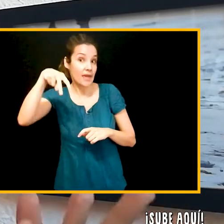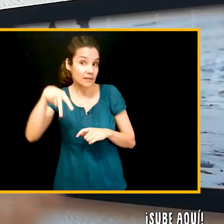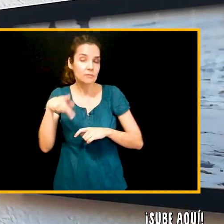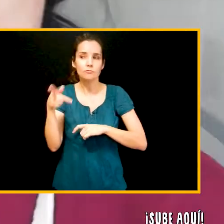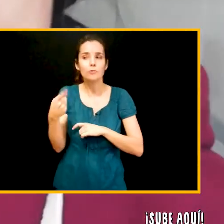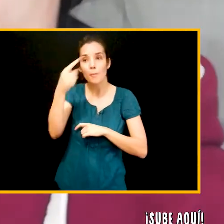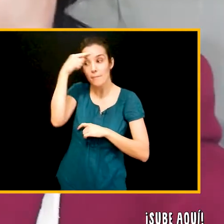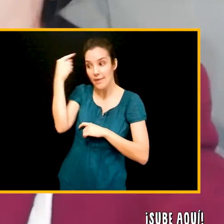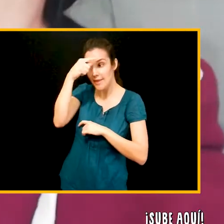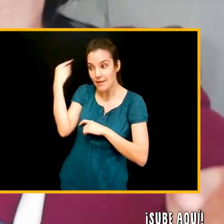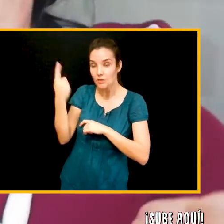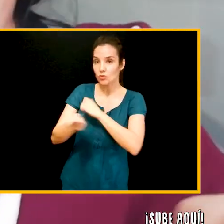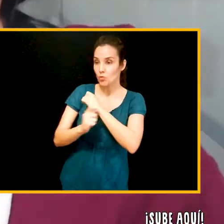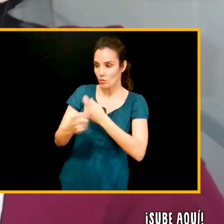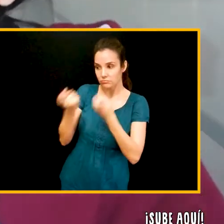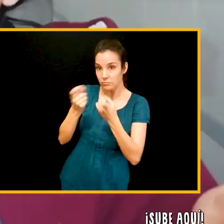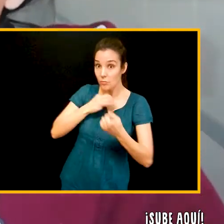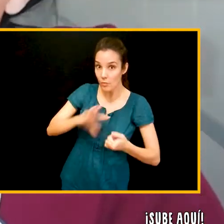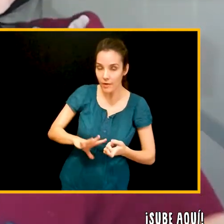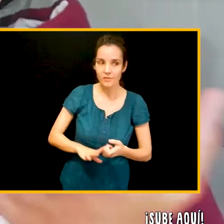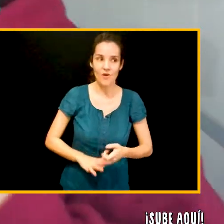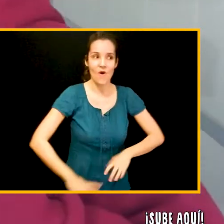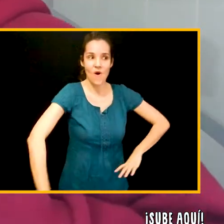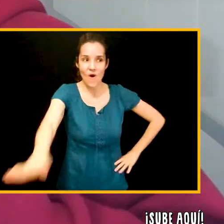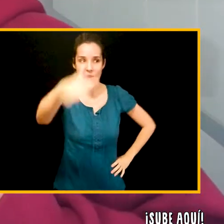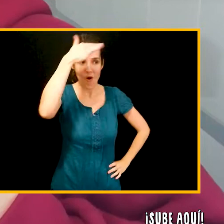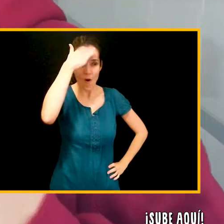algún truco, Pili? ¡Oh, my God!